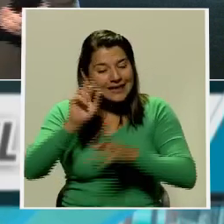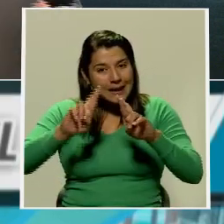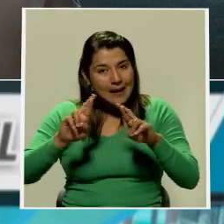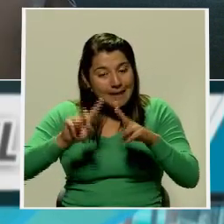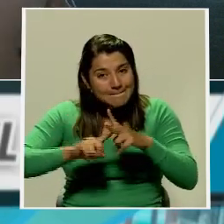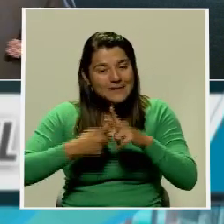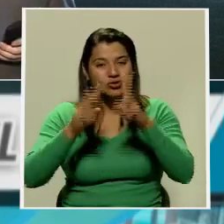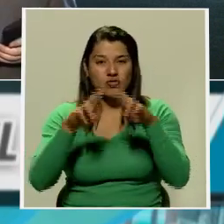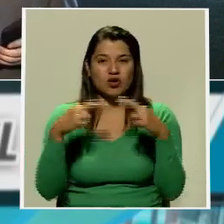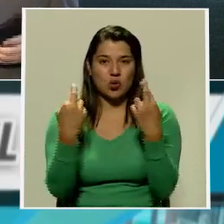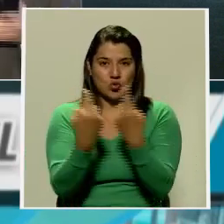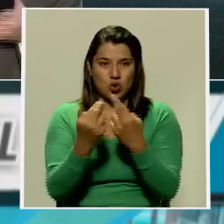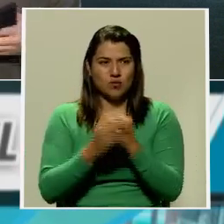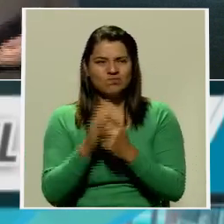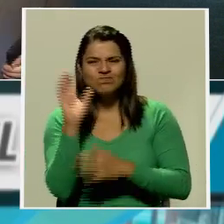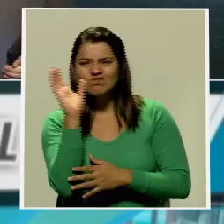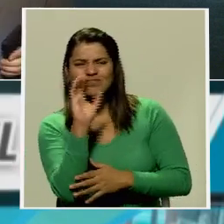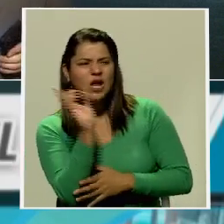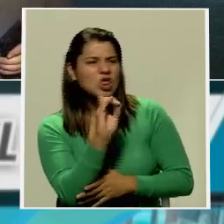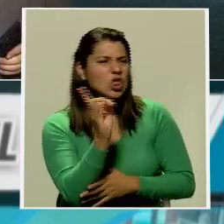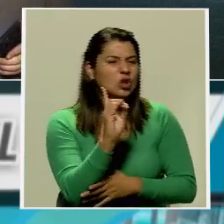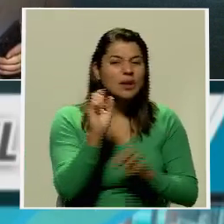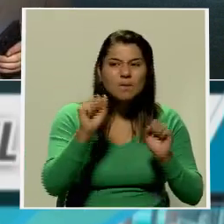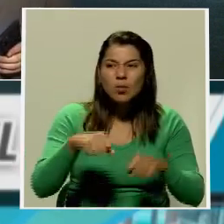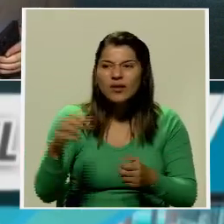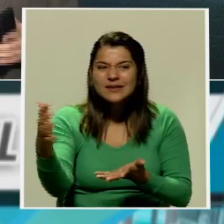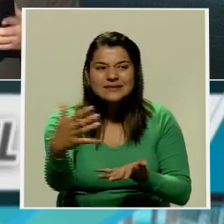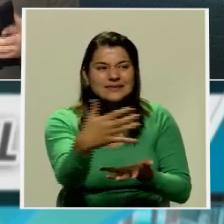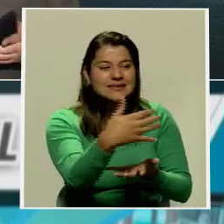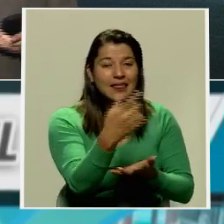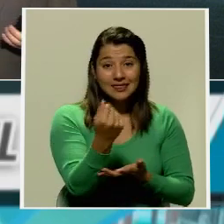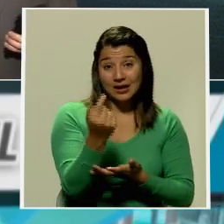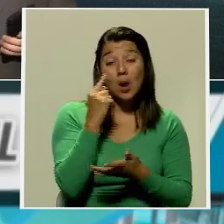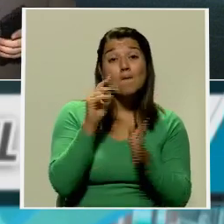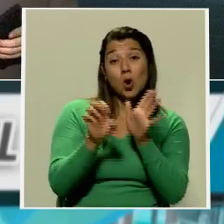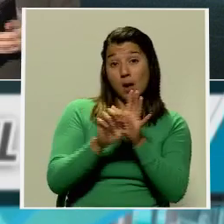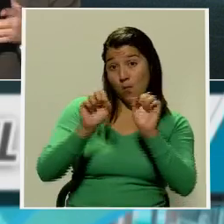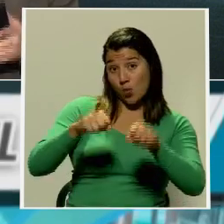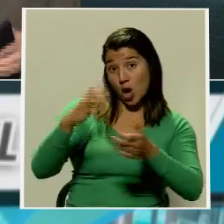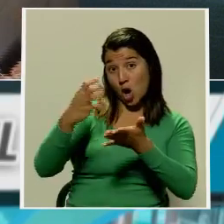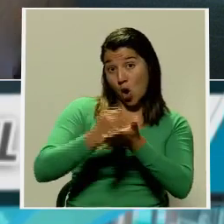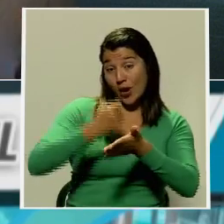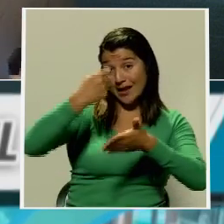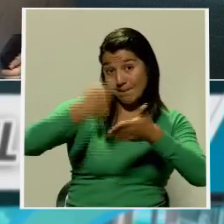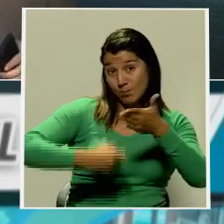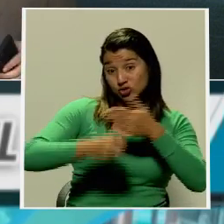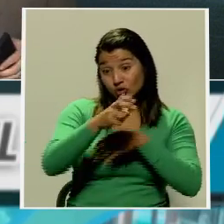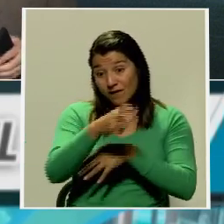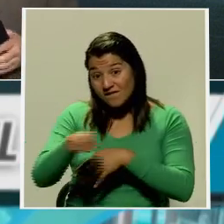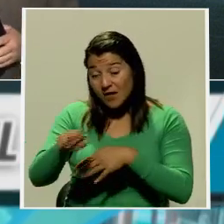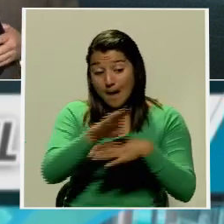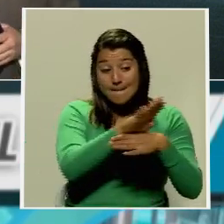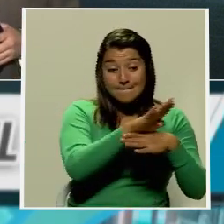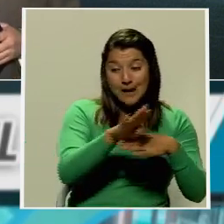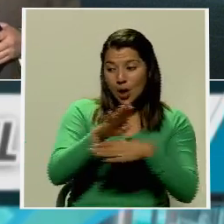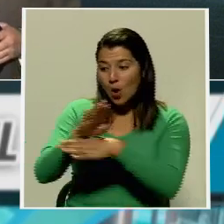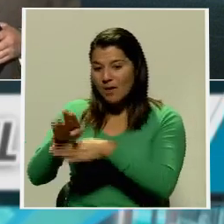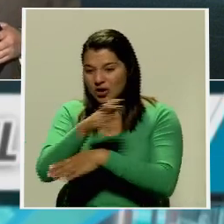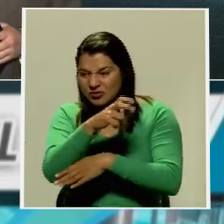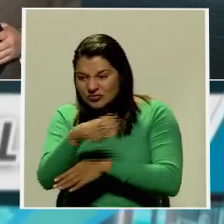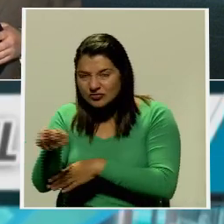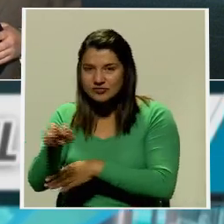dinero. Y una de esas propuestas es la de transferencias bancarias, el impuesto de transferencias bancarias. Veamos. Raspando la olla se